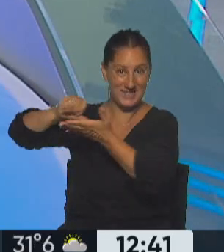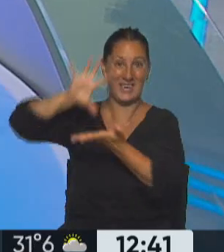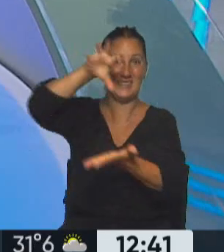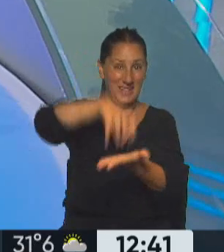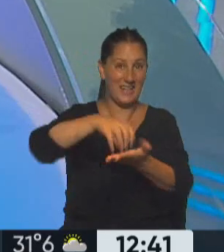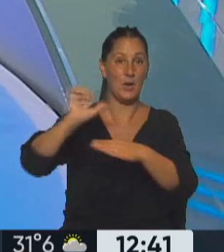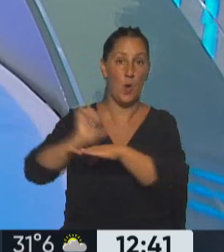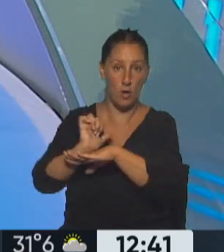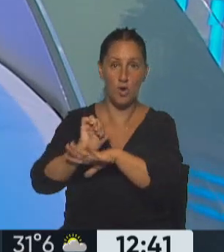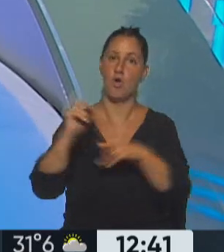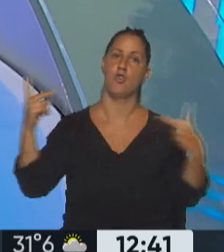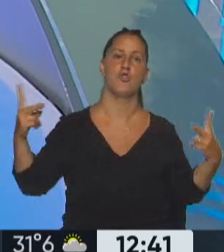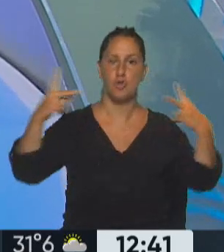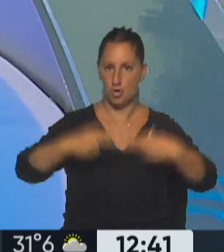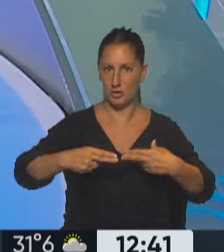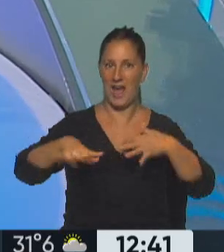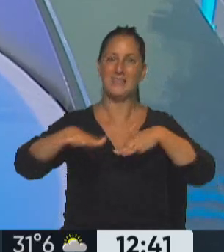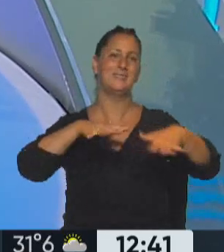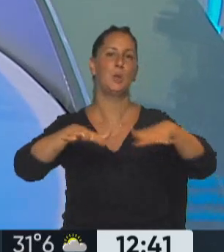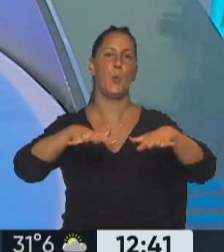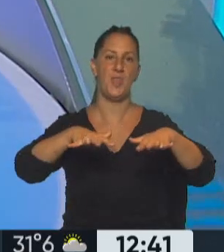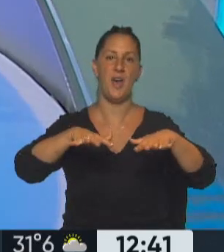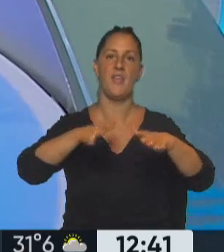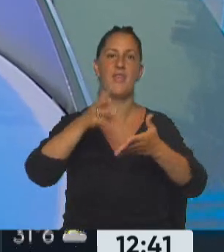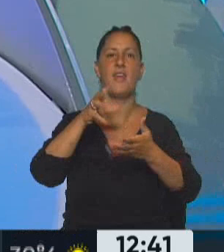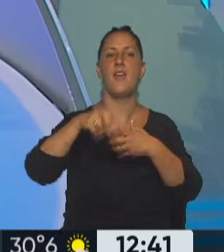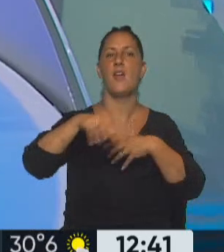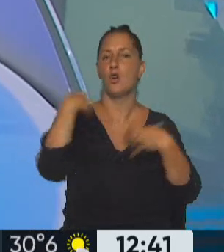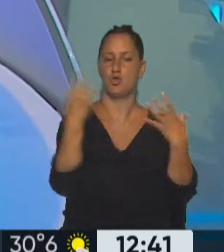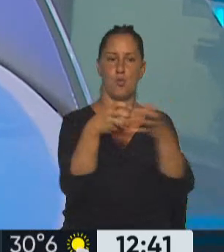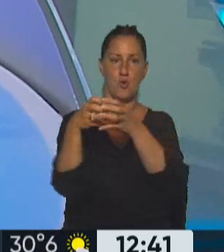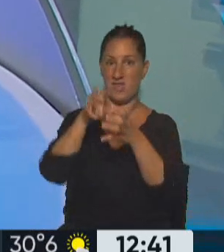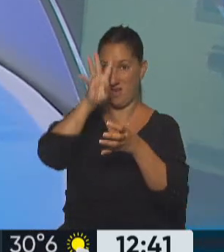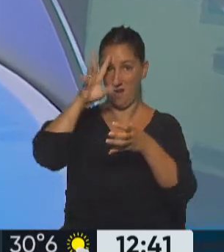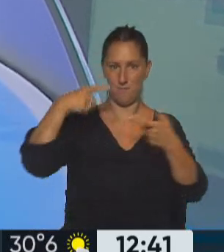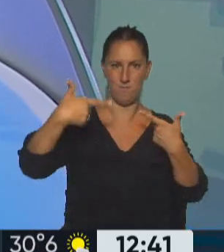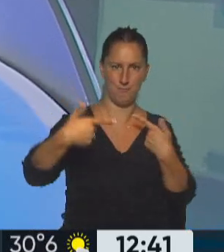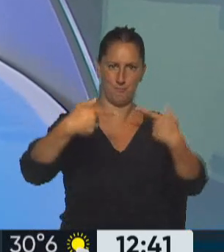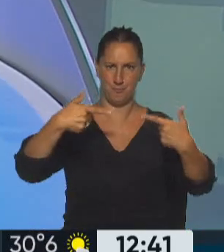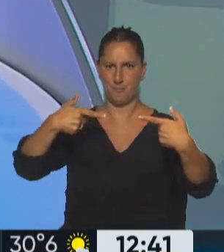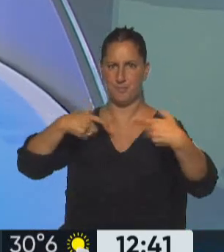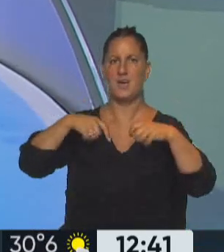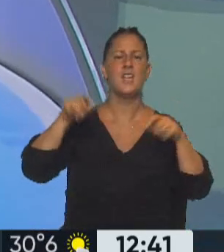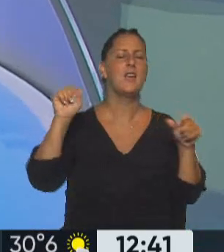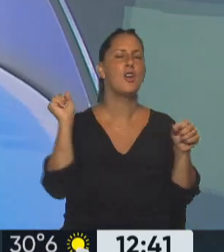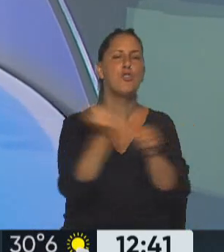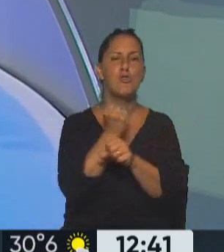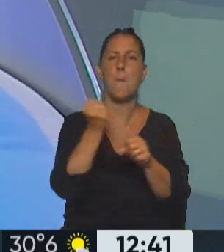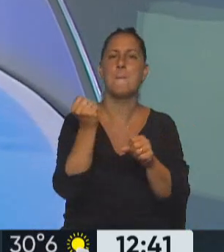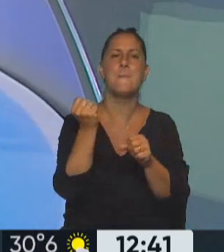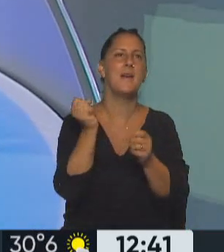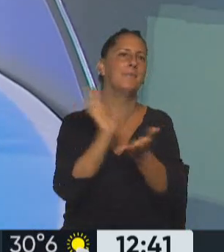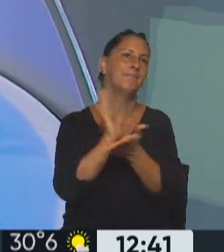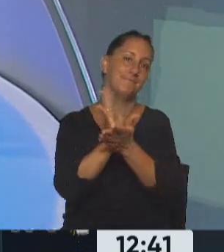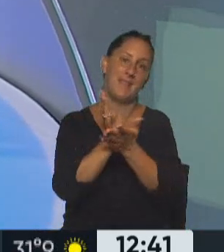detengan sus ilegales e inconstitucionales actividades de división de nuestras comunidades y la destrucción de la